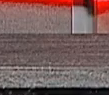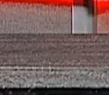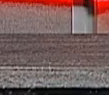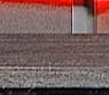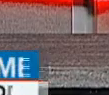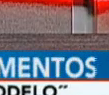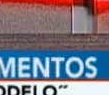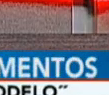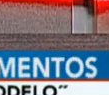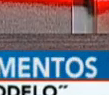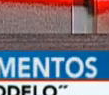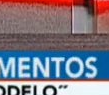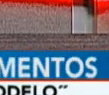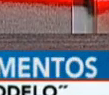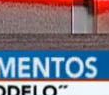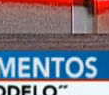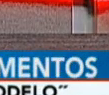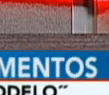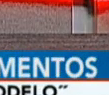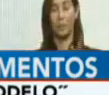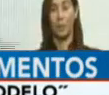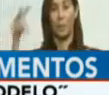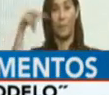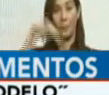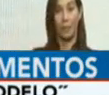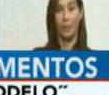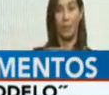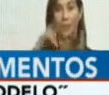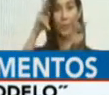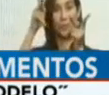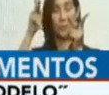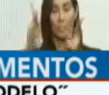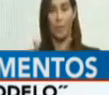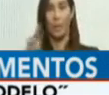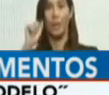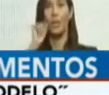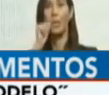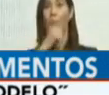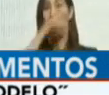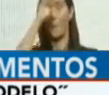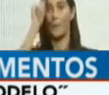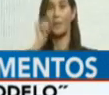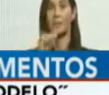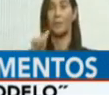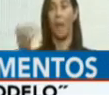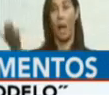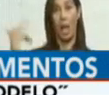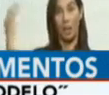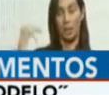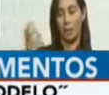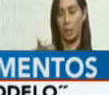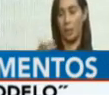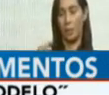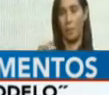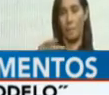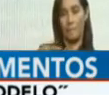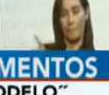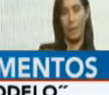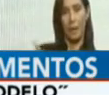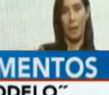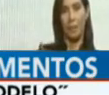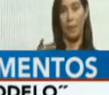Gracias por mantener su sintonía. Continuamos ahora hablando sobre el presidente de la República, Luis Abinader, quien realizó hoy la entrega de los primeros